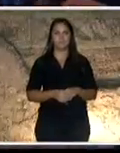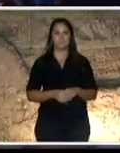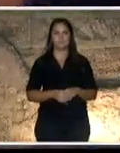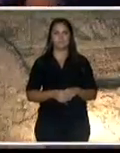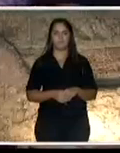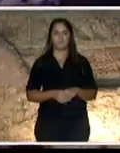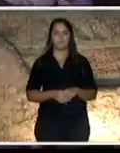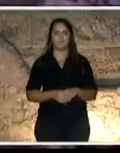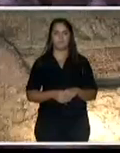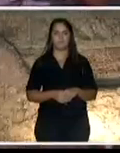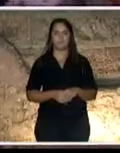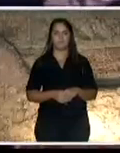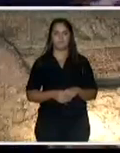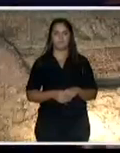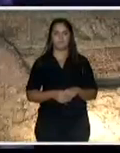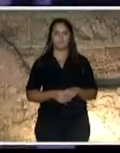Muchas de las cuales